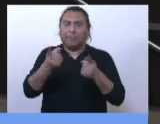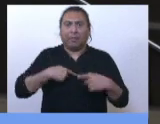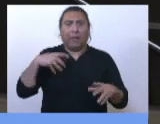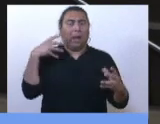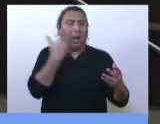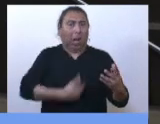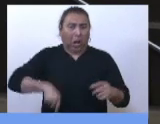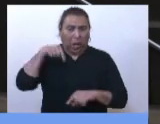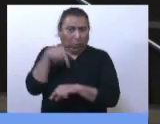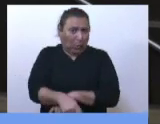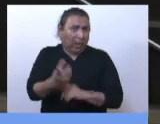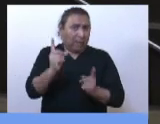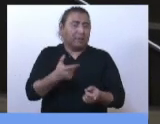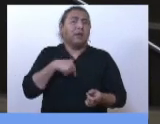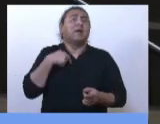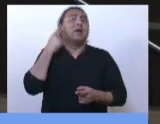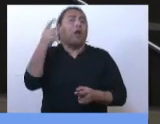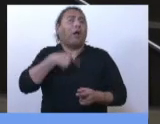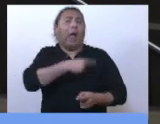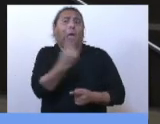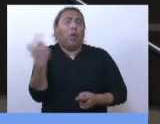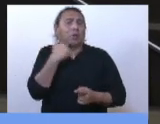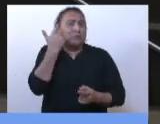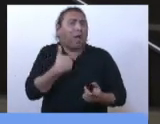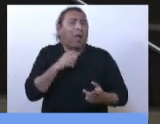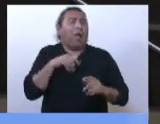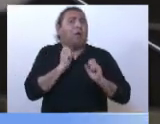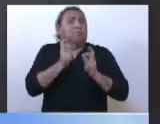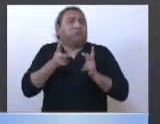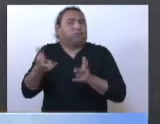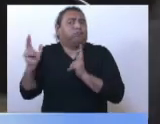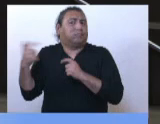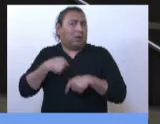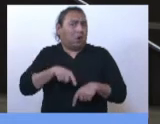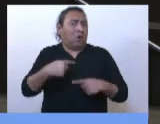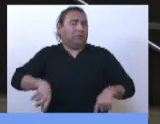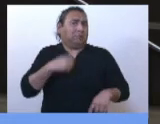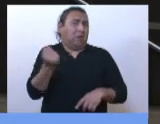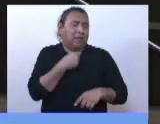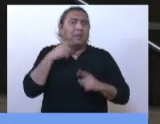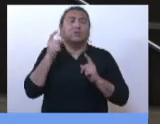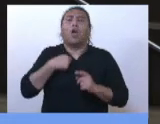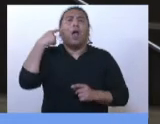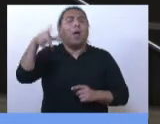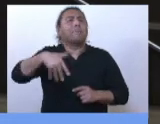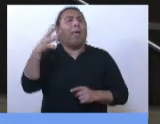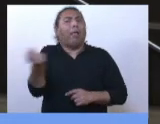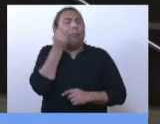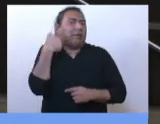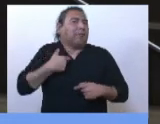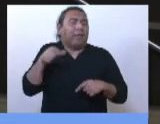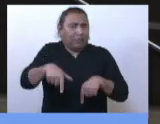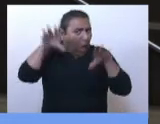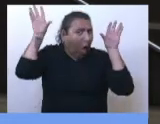y creo que todo ha hecho su aporte importante pero yo creo que lo más importante de todo